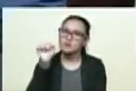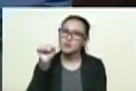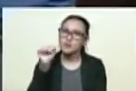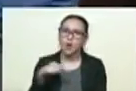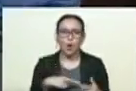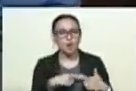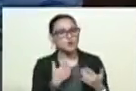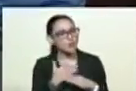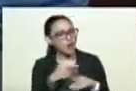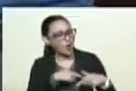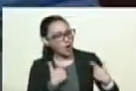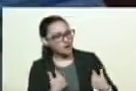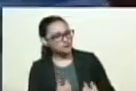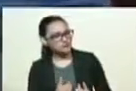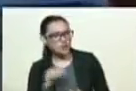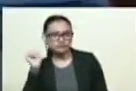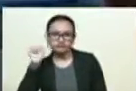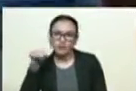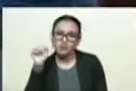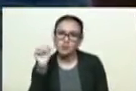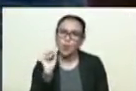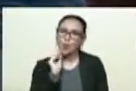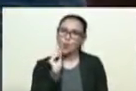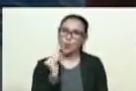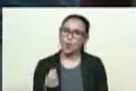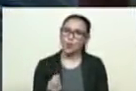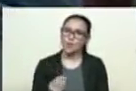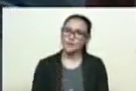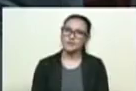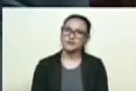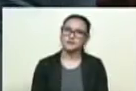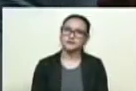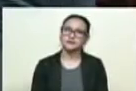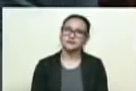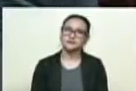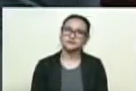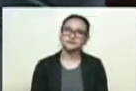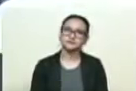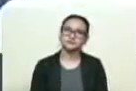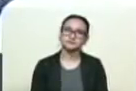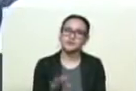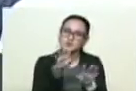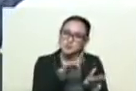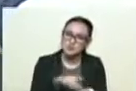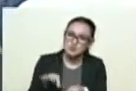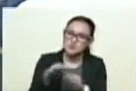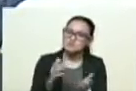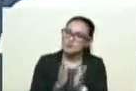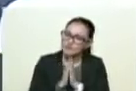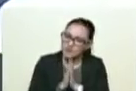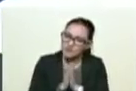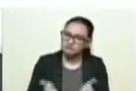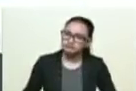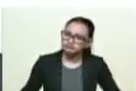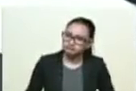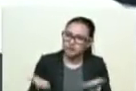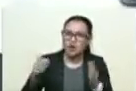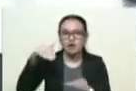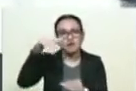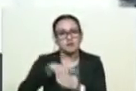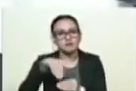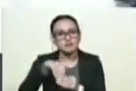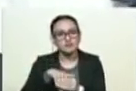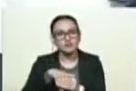toda la juventud venezolana y convencerla de salir a la calle a votar el día de las